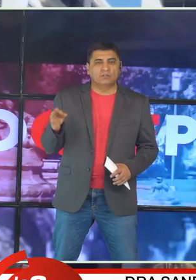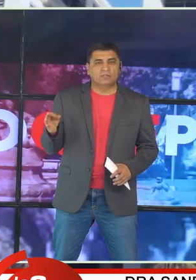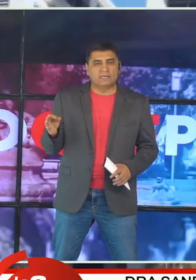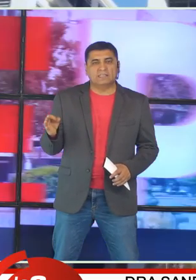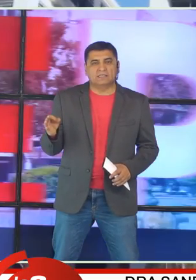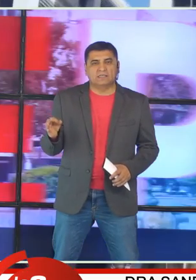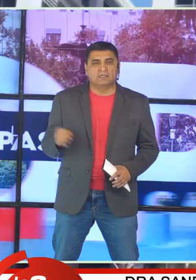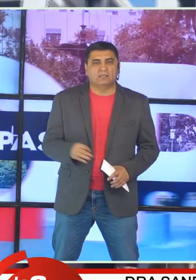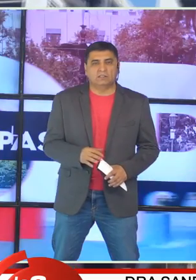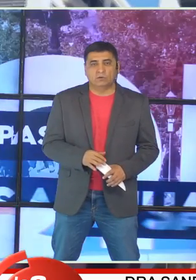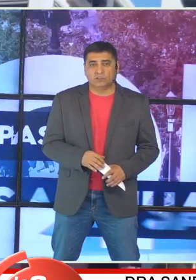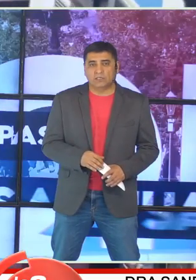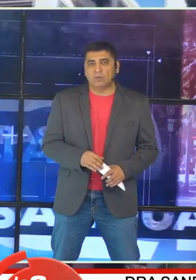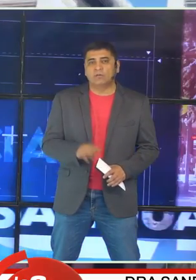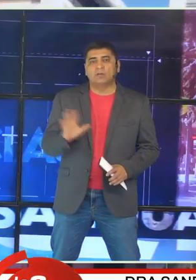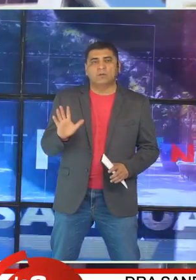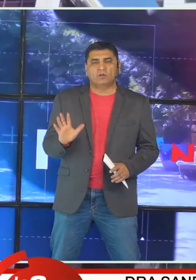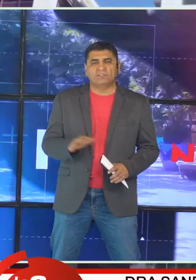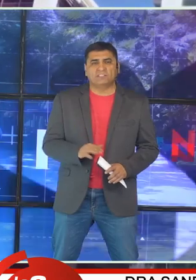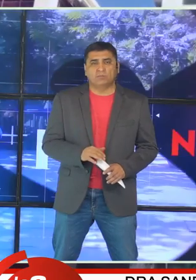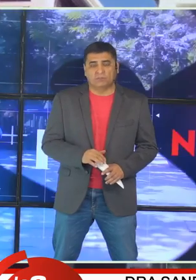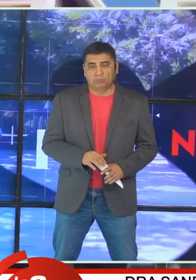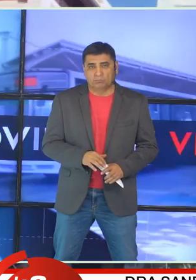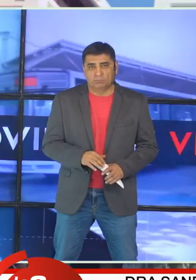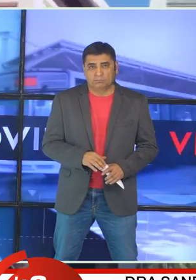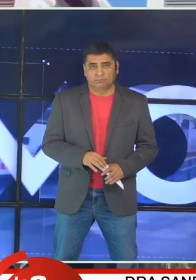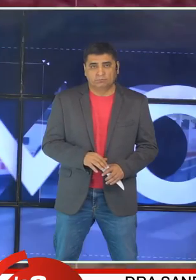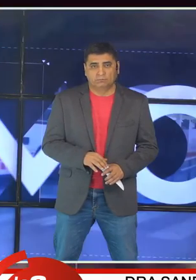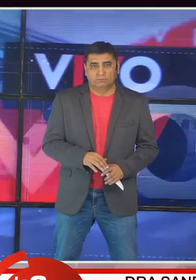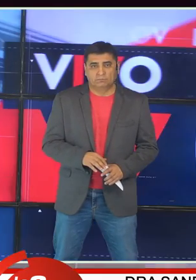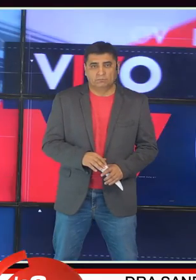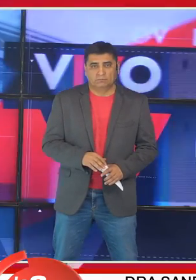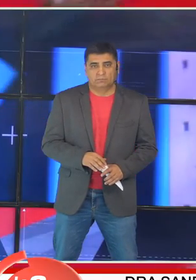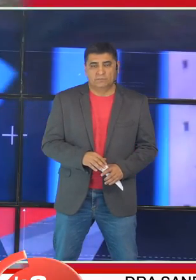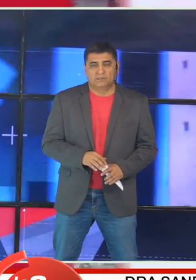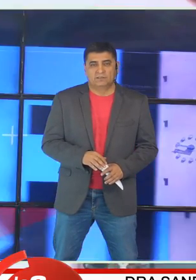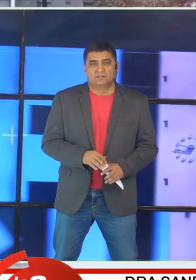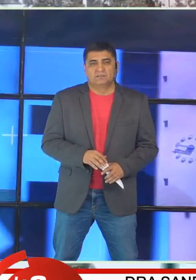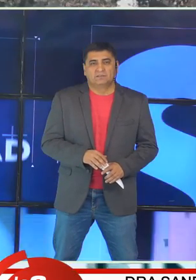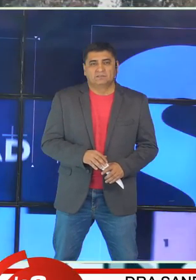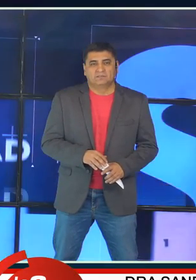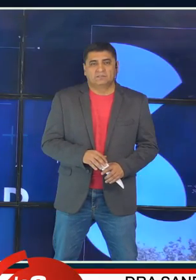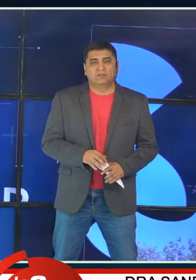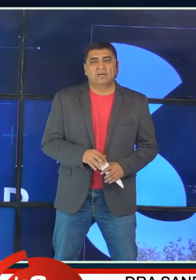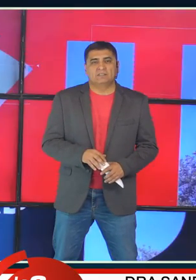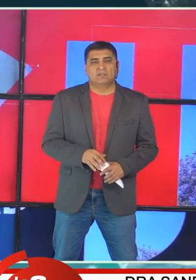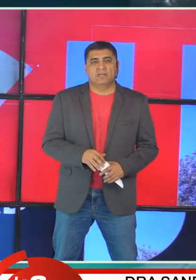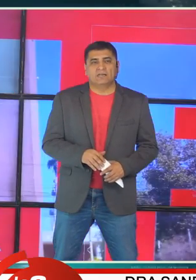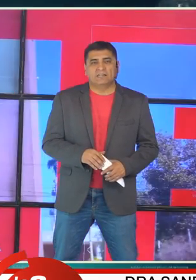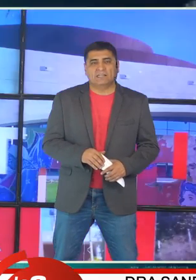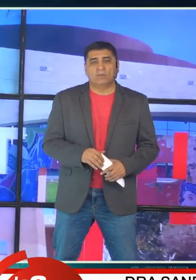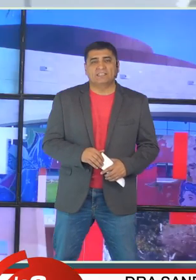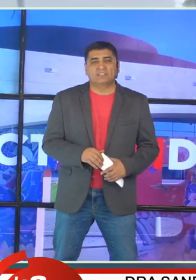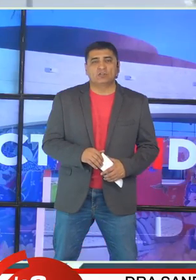prevención, este nuevo sistema. Pero la mamografía siempre. Perdón, que no la entendí. Que está...